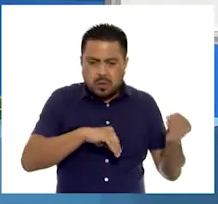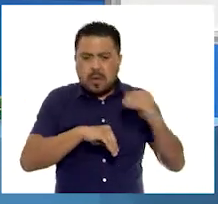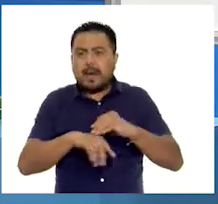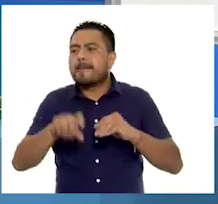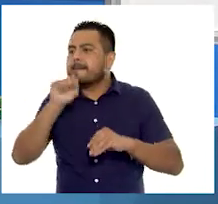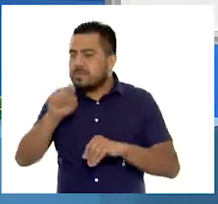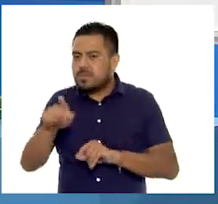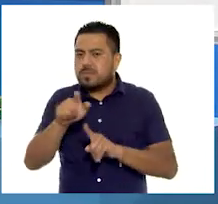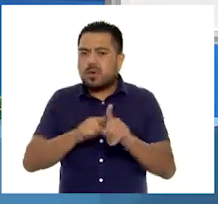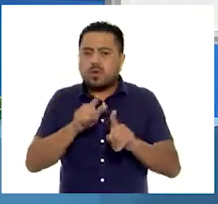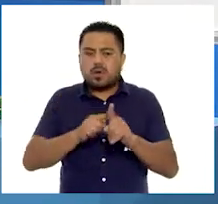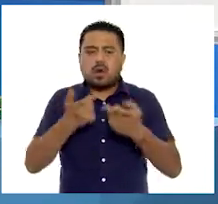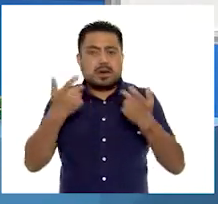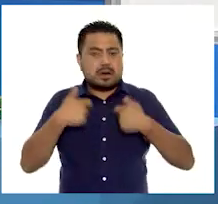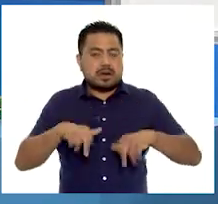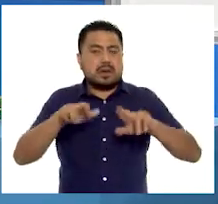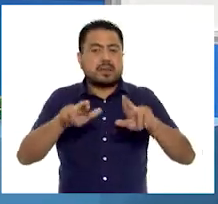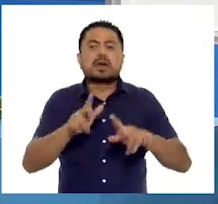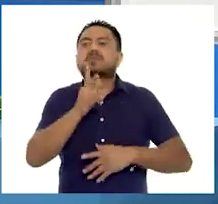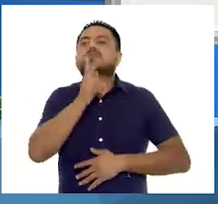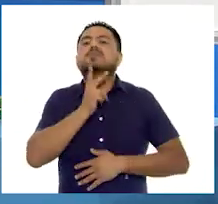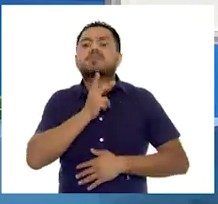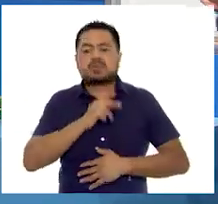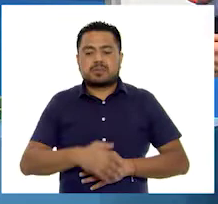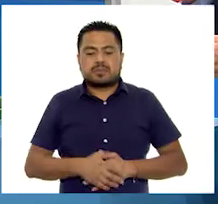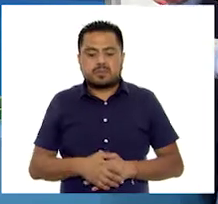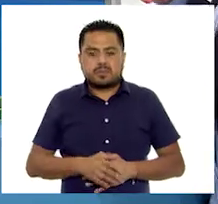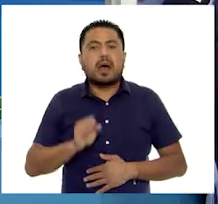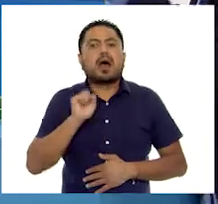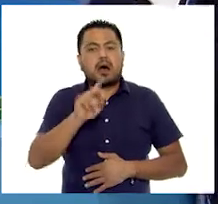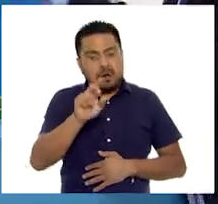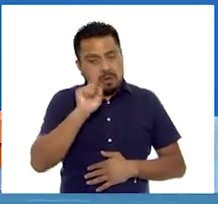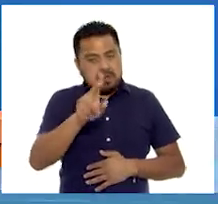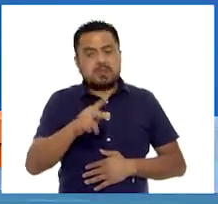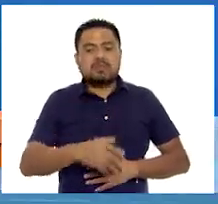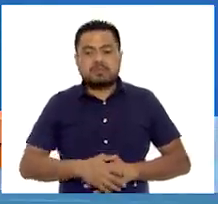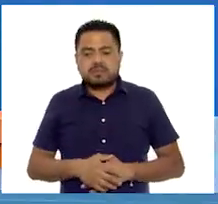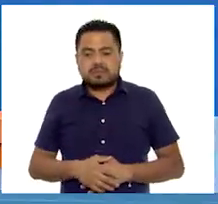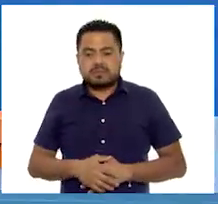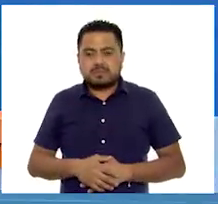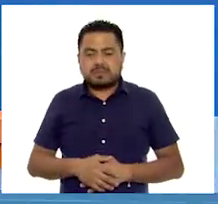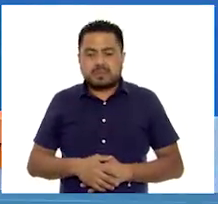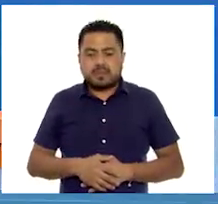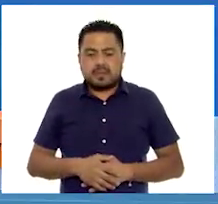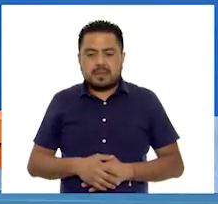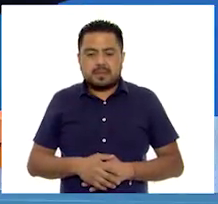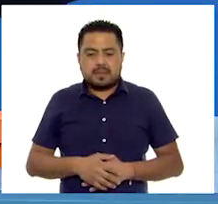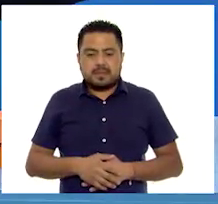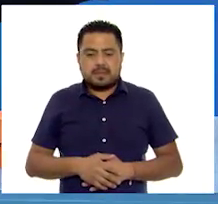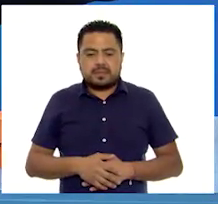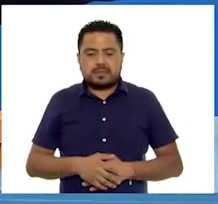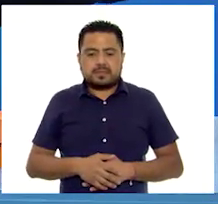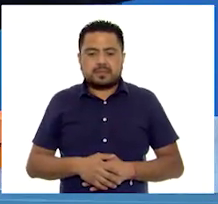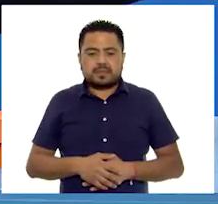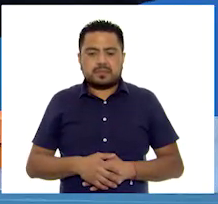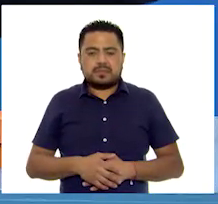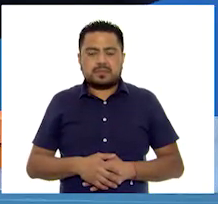mismo color que representa la expropiación petrolera. Perfecto, gracias. Ok, voy